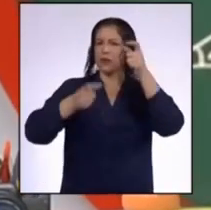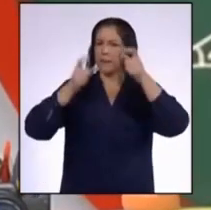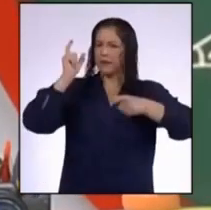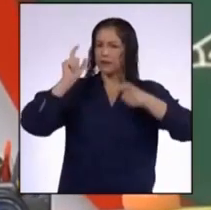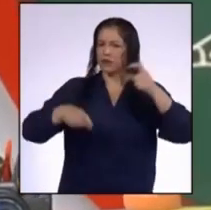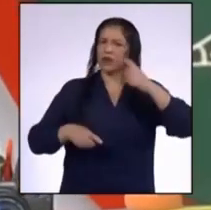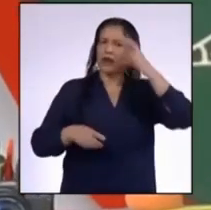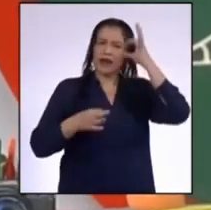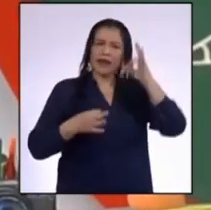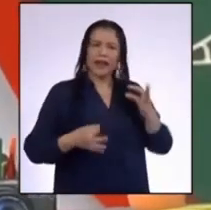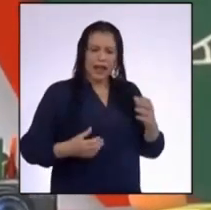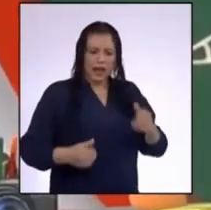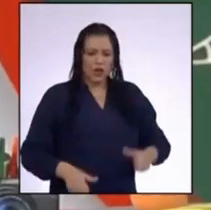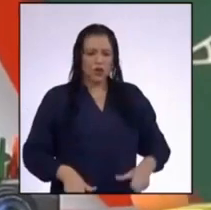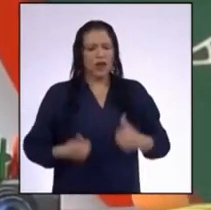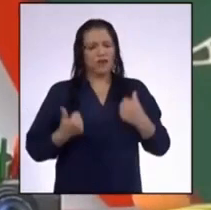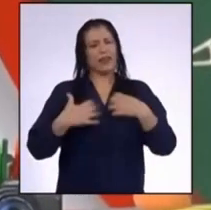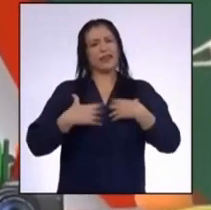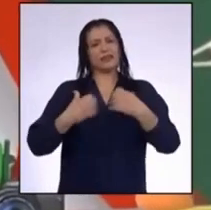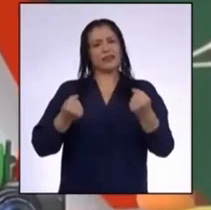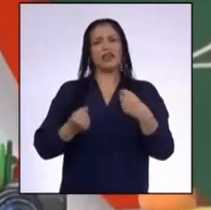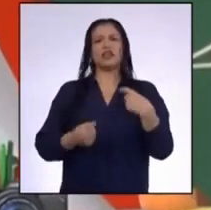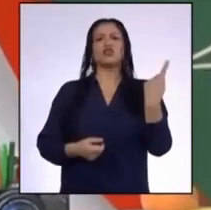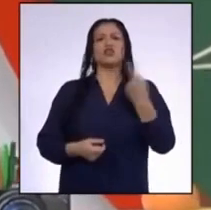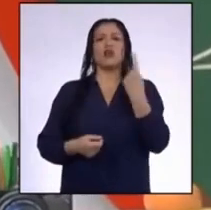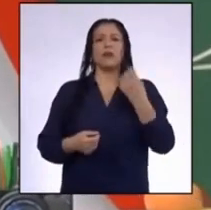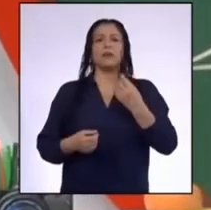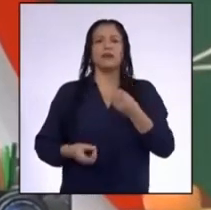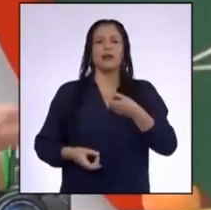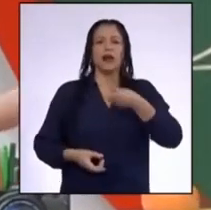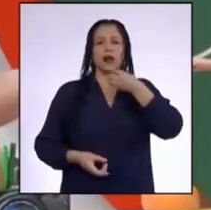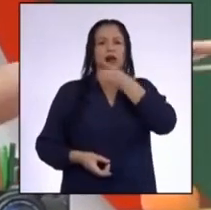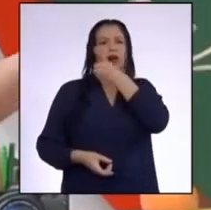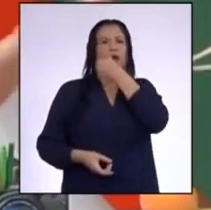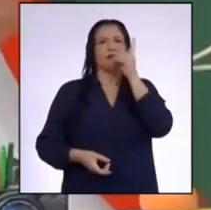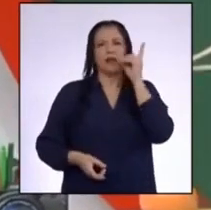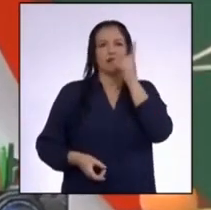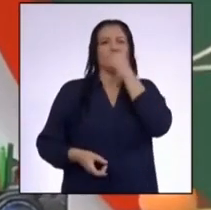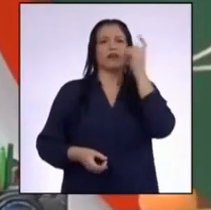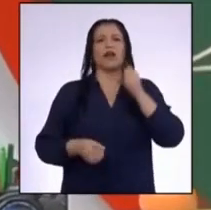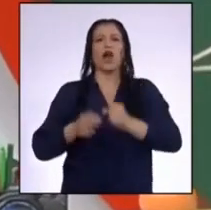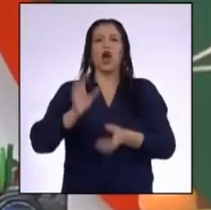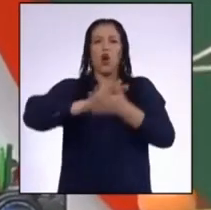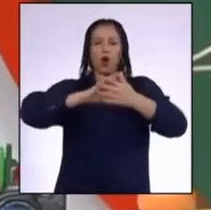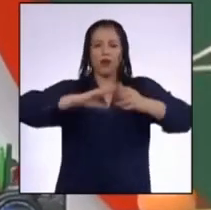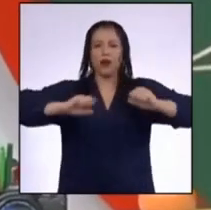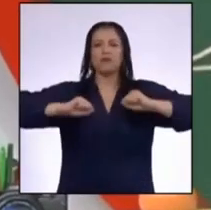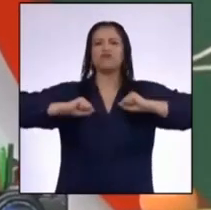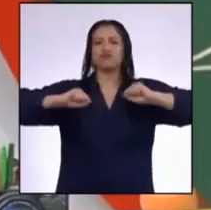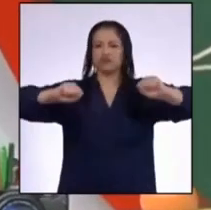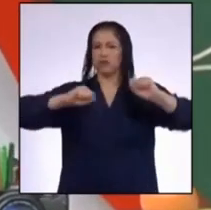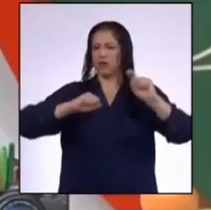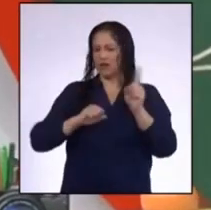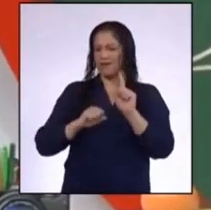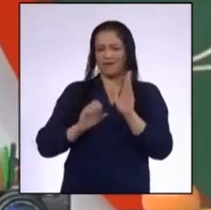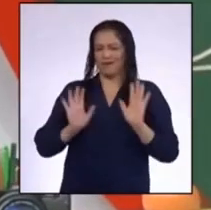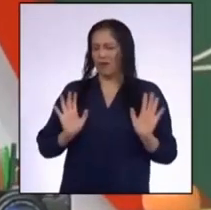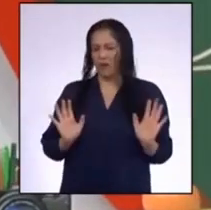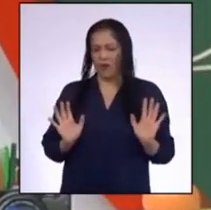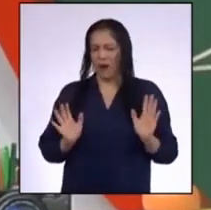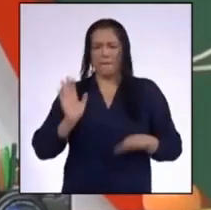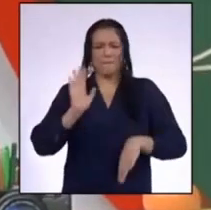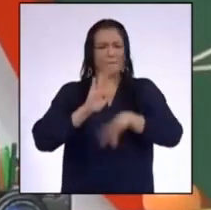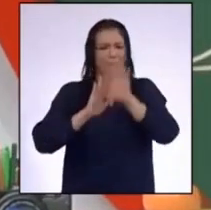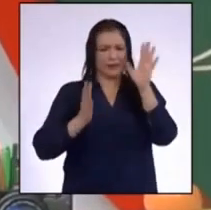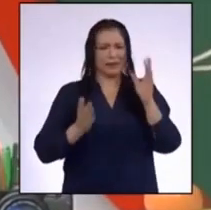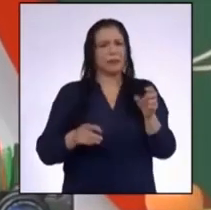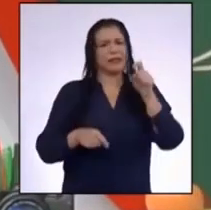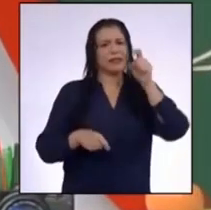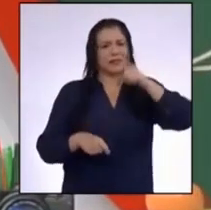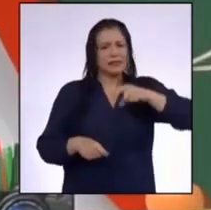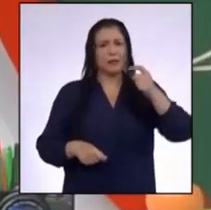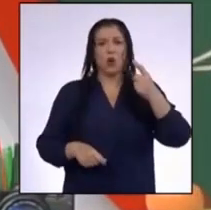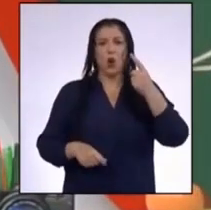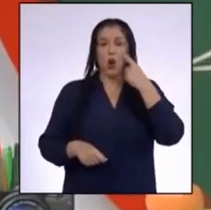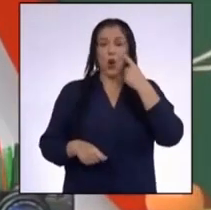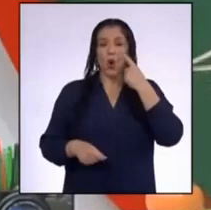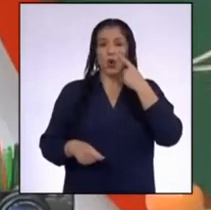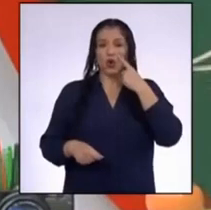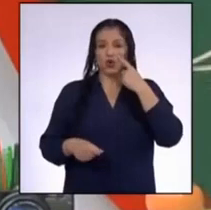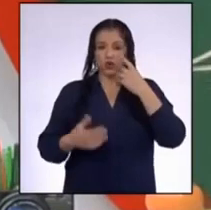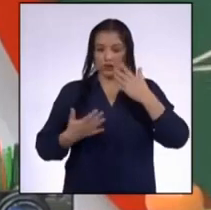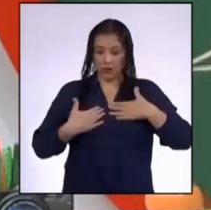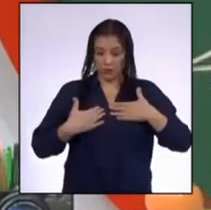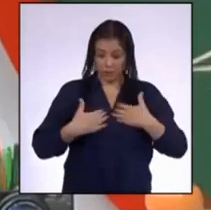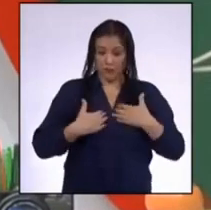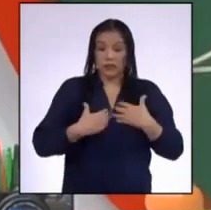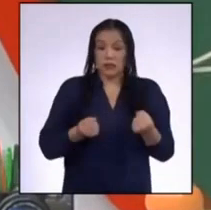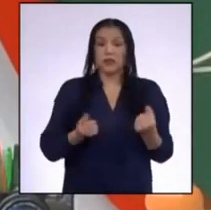creen que tener una vida saludable es solo hacer dieta o ir al gimnasio, pero es mucho más que eso. También es necesario conocer nuestro estado